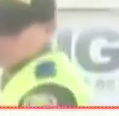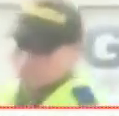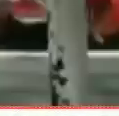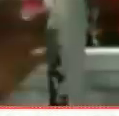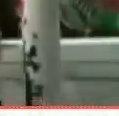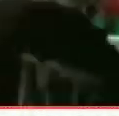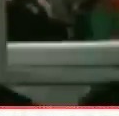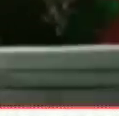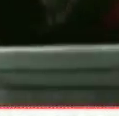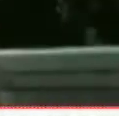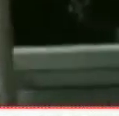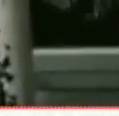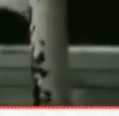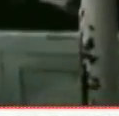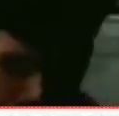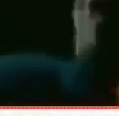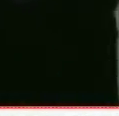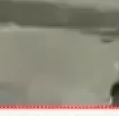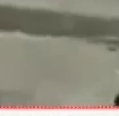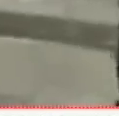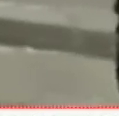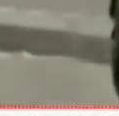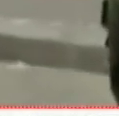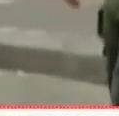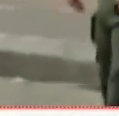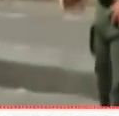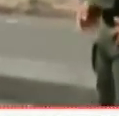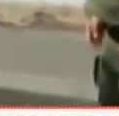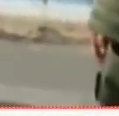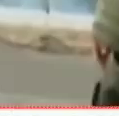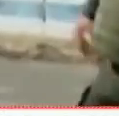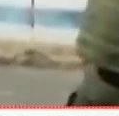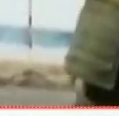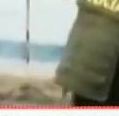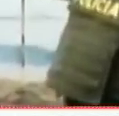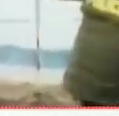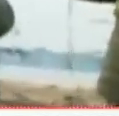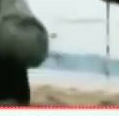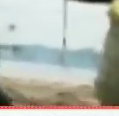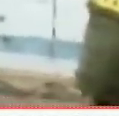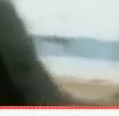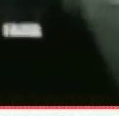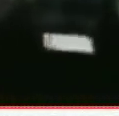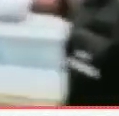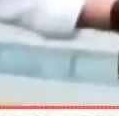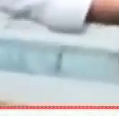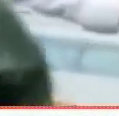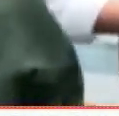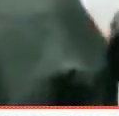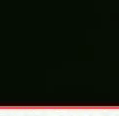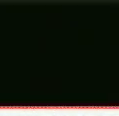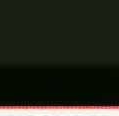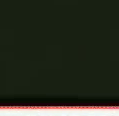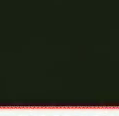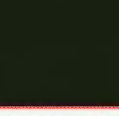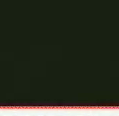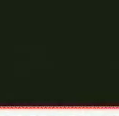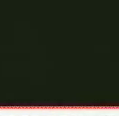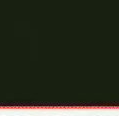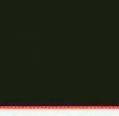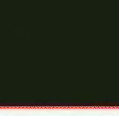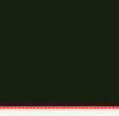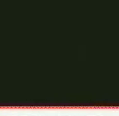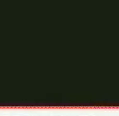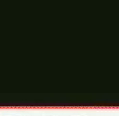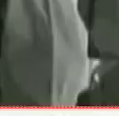la frontera colombo-venezolana. Militares desertaron siendo engañados con falsas promesas. En un trabajo especial